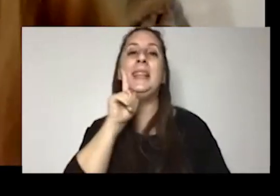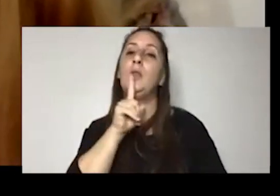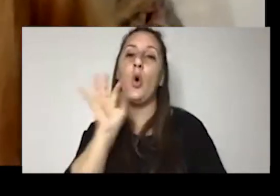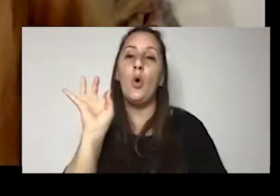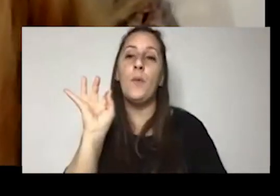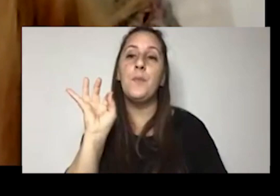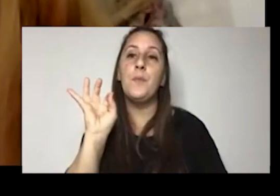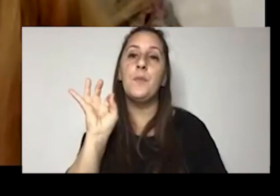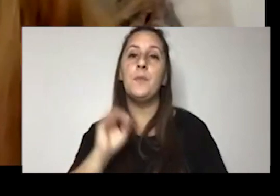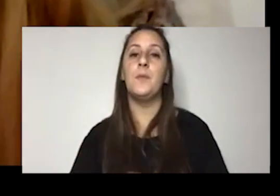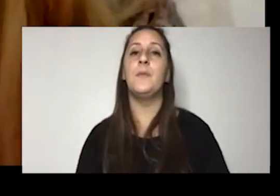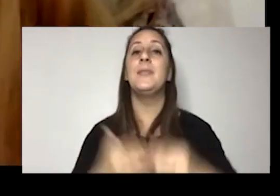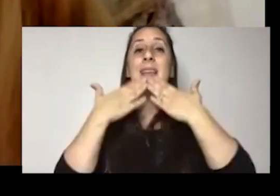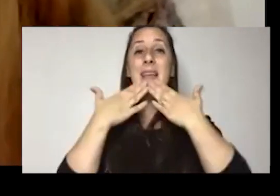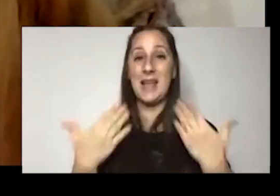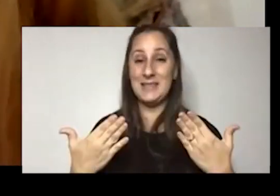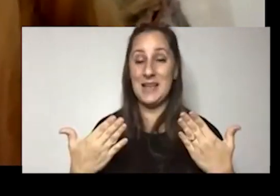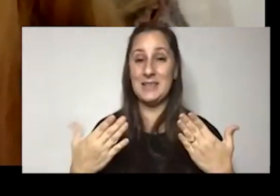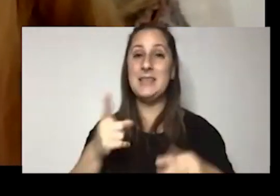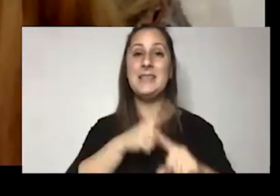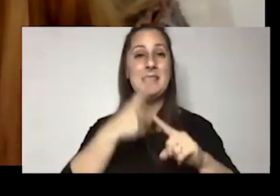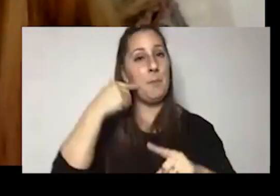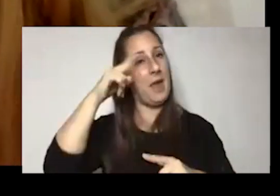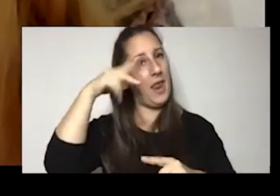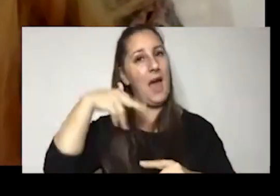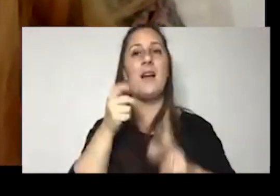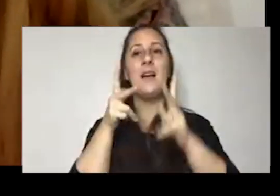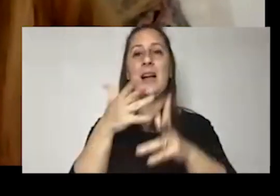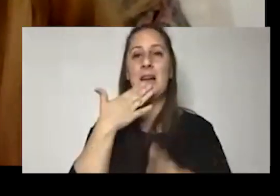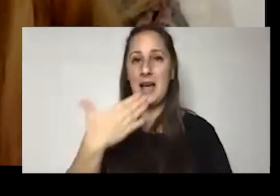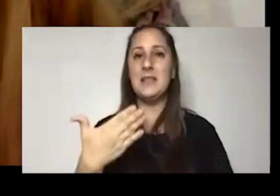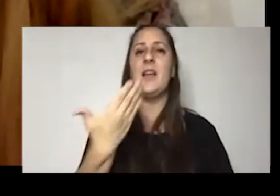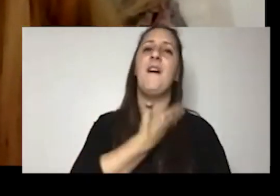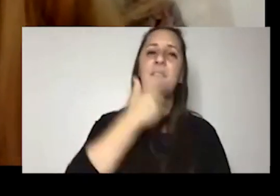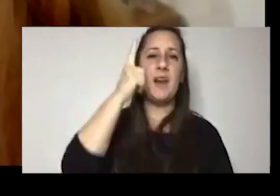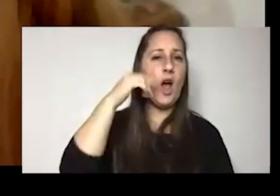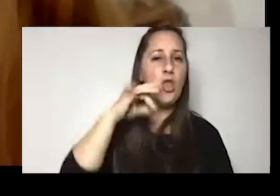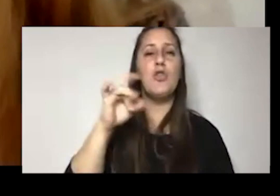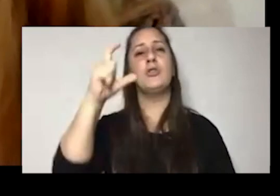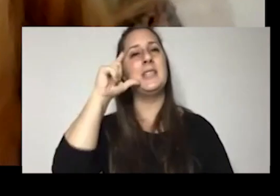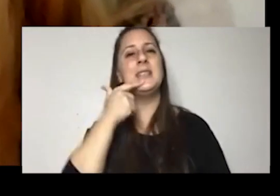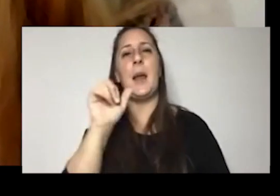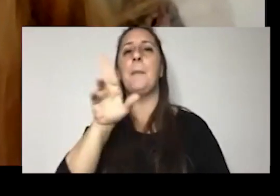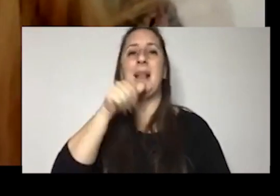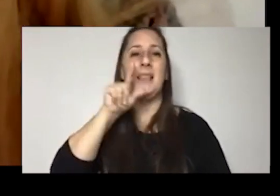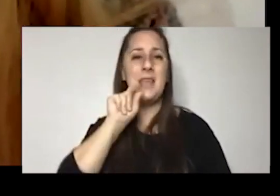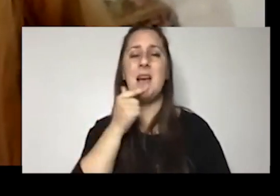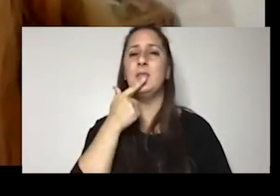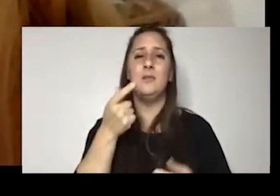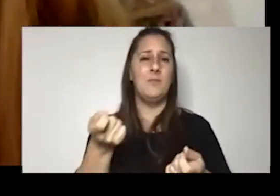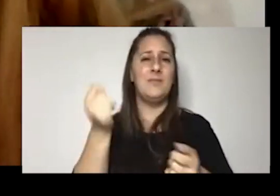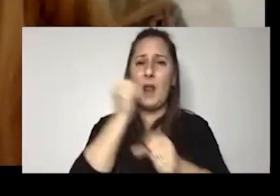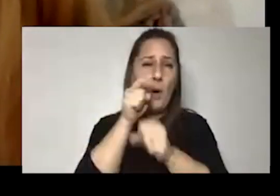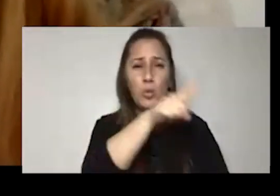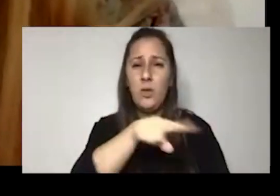muchísimas gracias, Fernando, César y Matías. Valoro muchísimo todo el trabajo que hacen y todo lo que